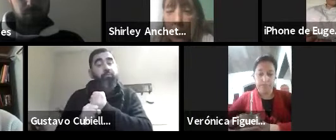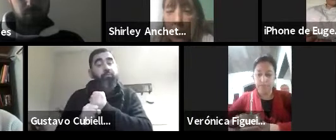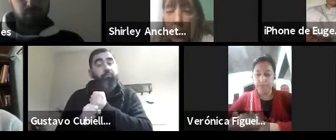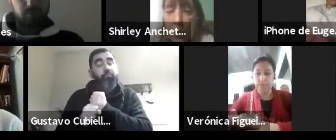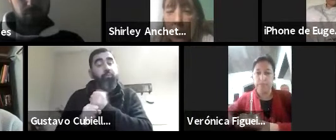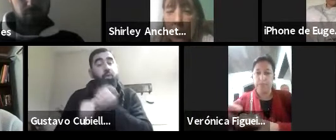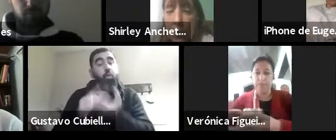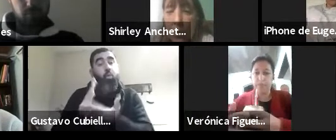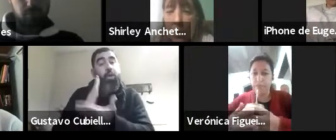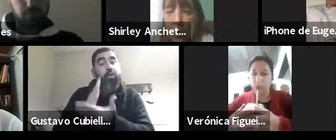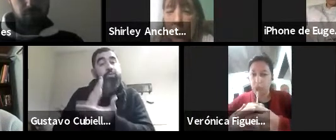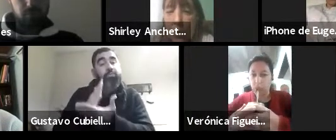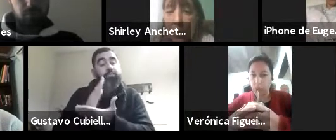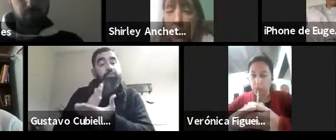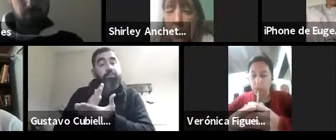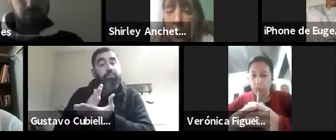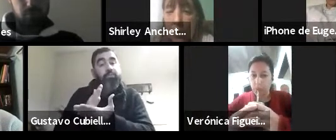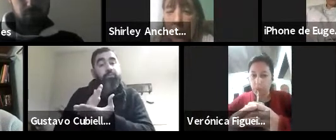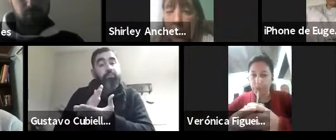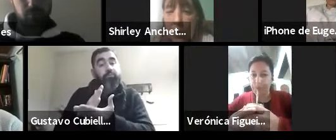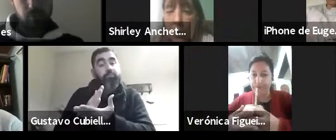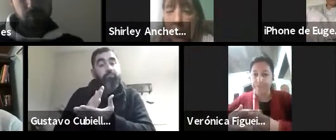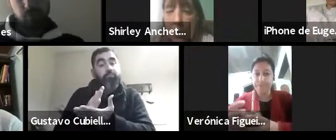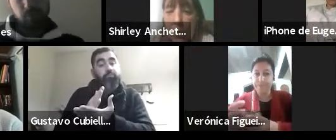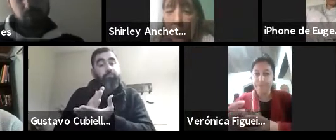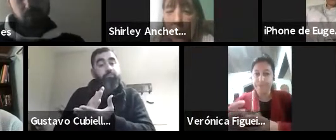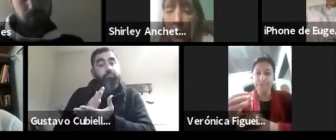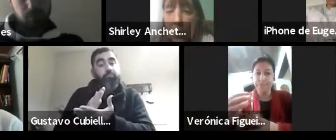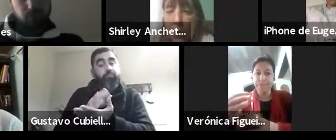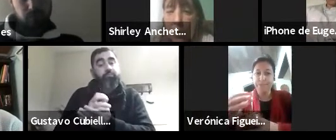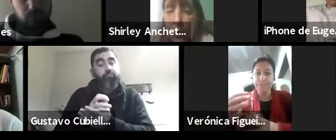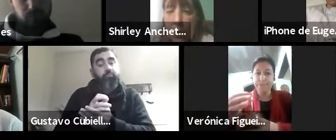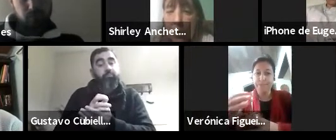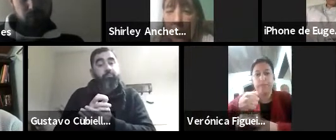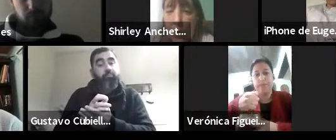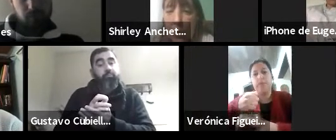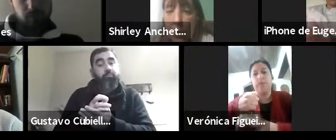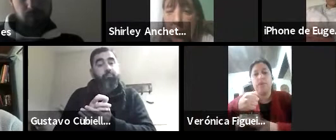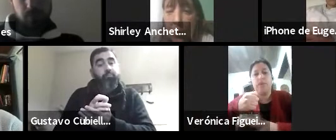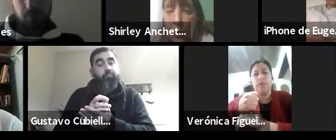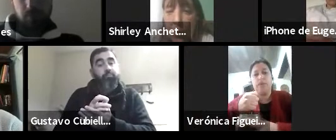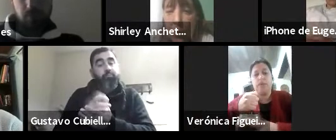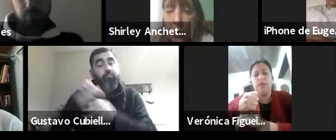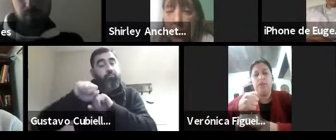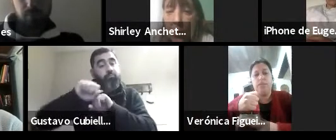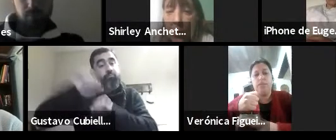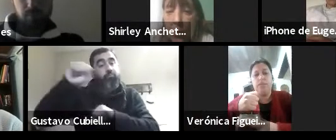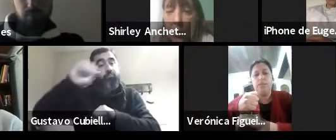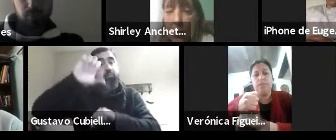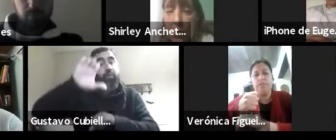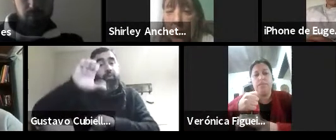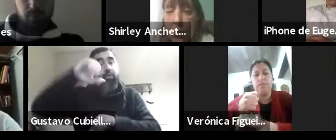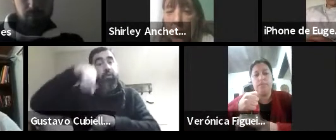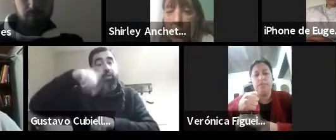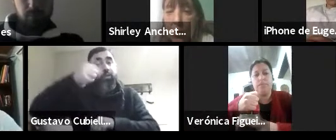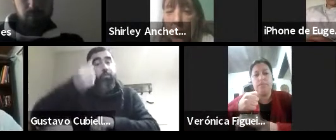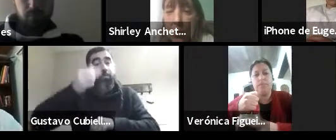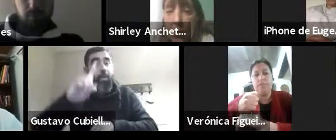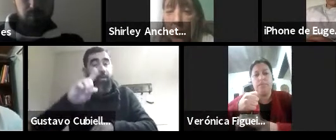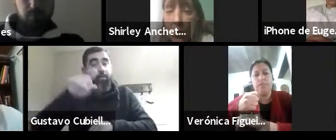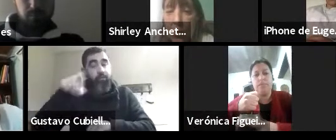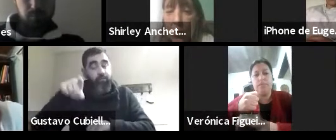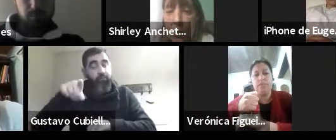asistente que es egresada de la EMAD. Y realmente las estrategias que ella ha